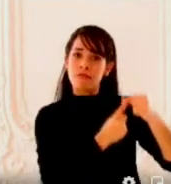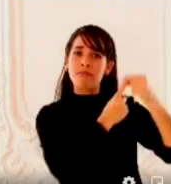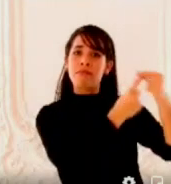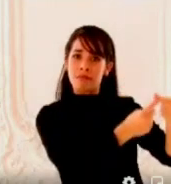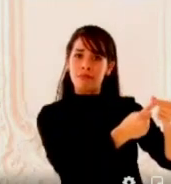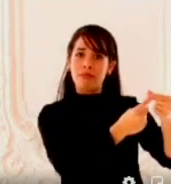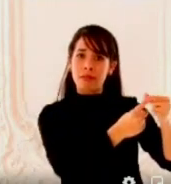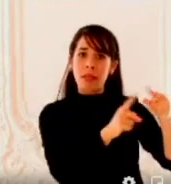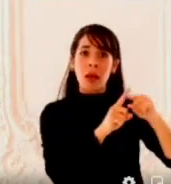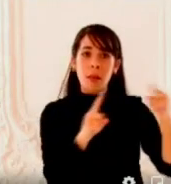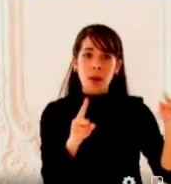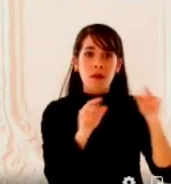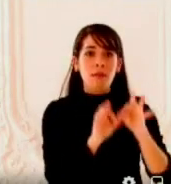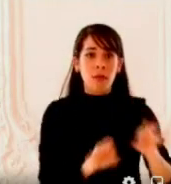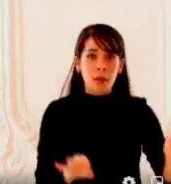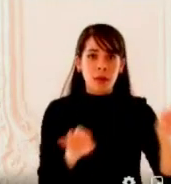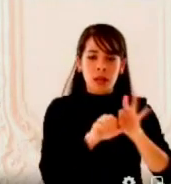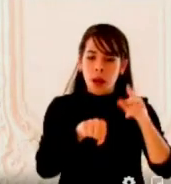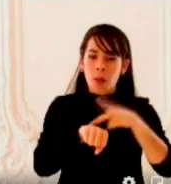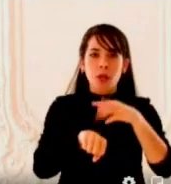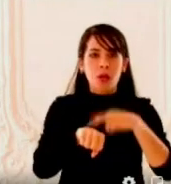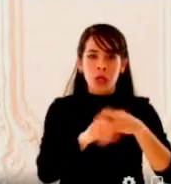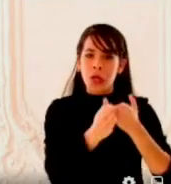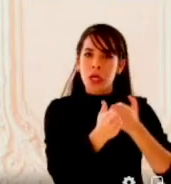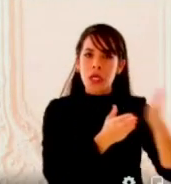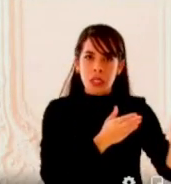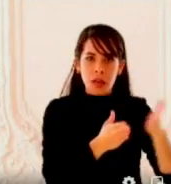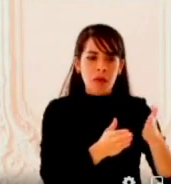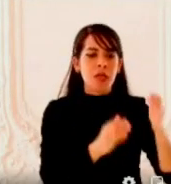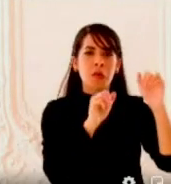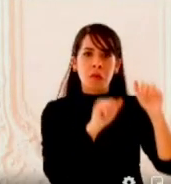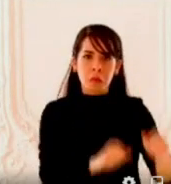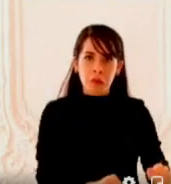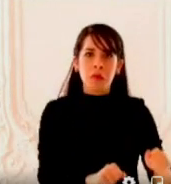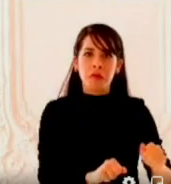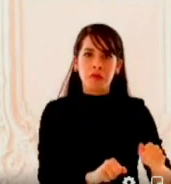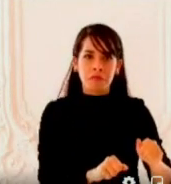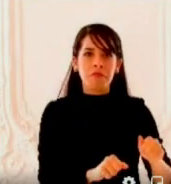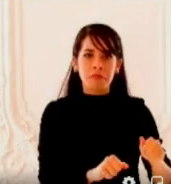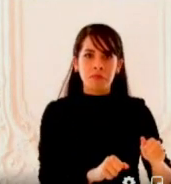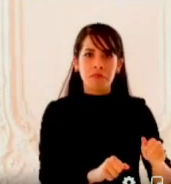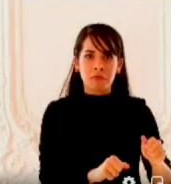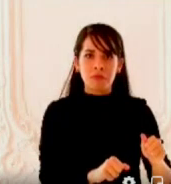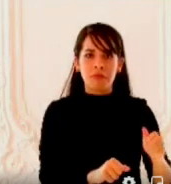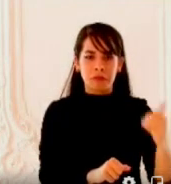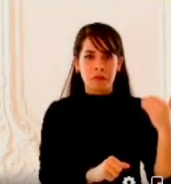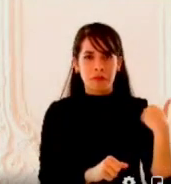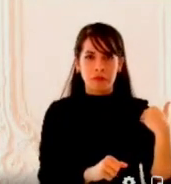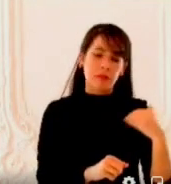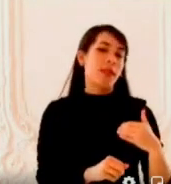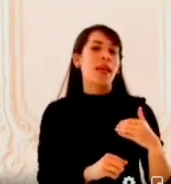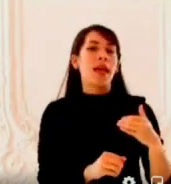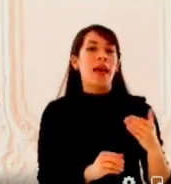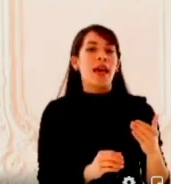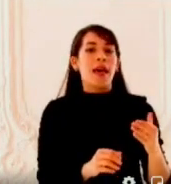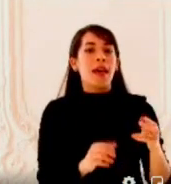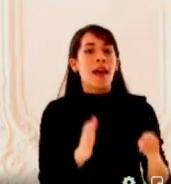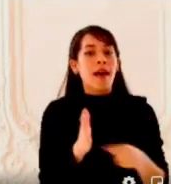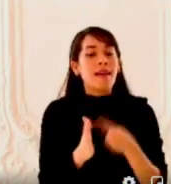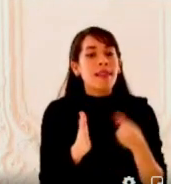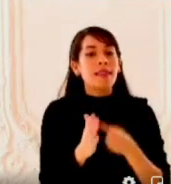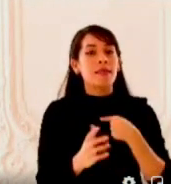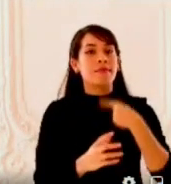de Puerto Rico recibe los servicios esenciales que necesita. Lo que pasa es que, repito, en ocasiones, en diferentes